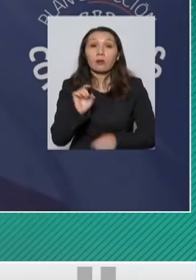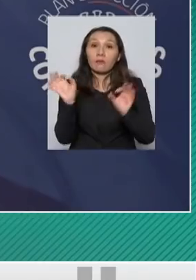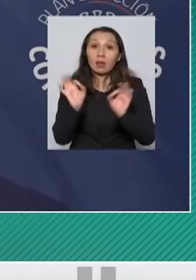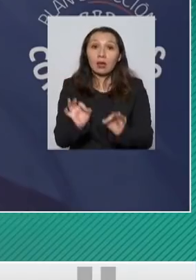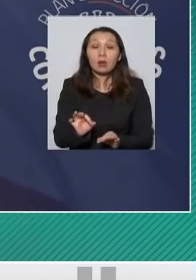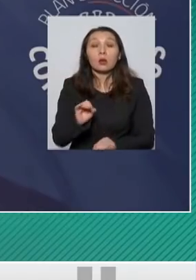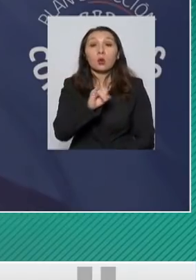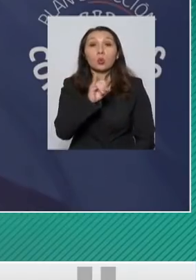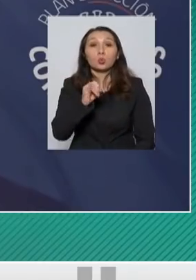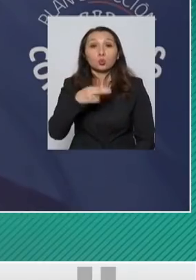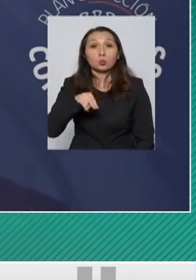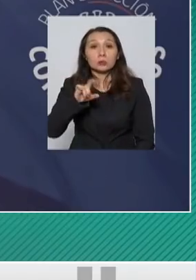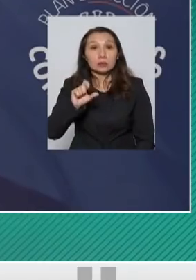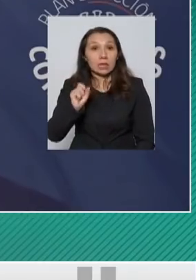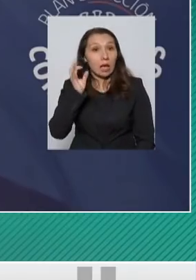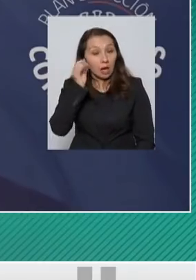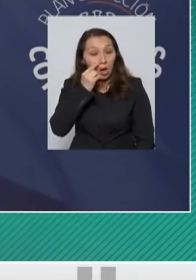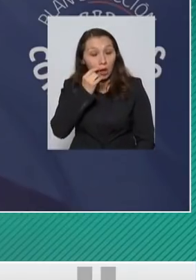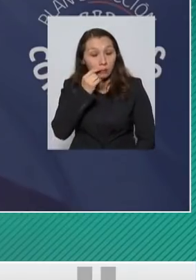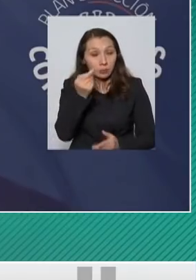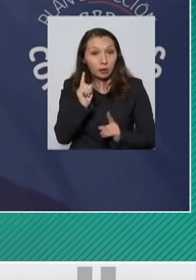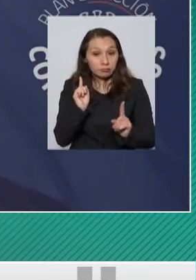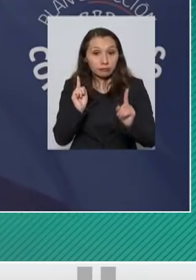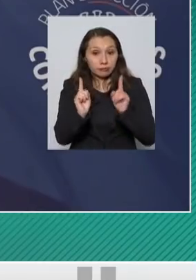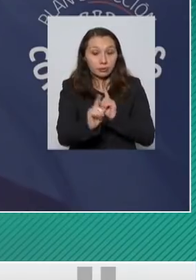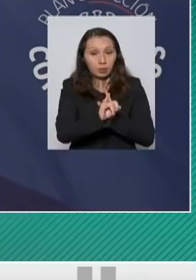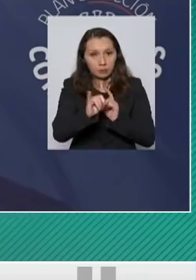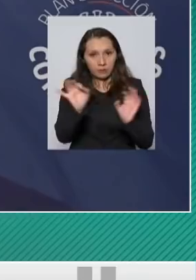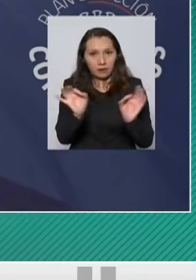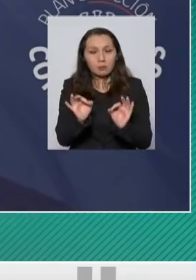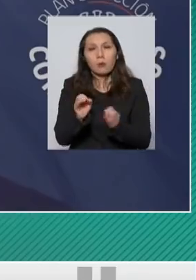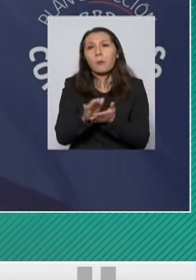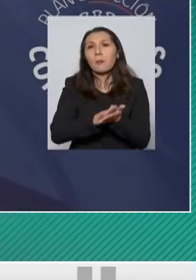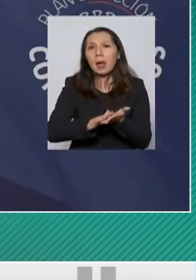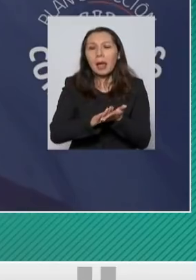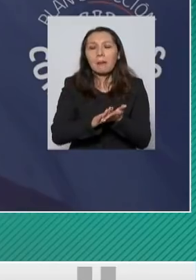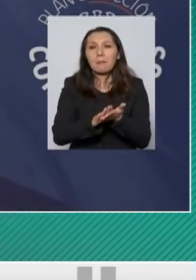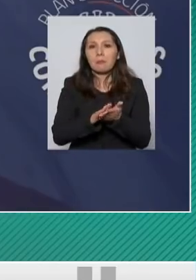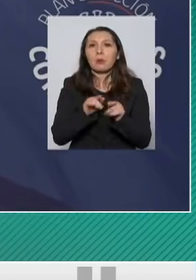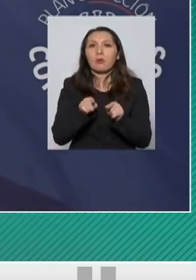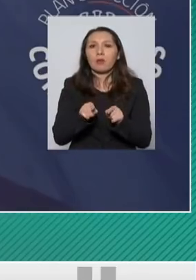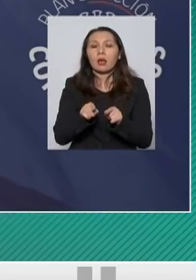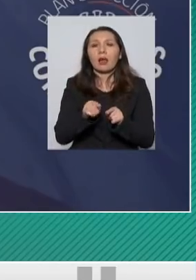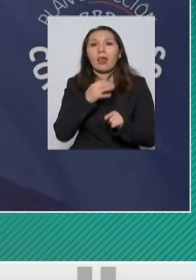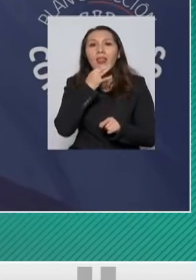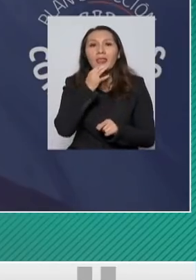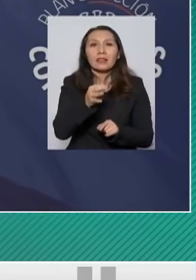don Arturo Zúñiga, pero quiero tomar el ejemplo de